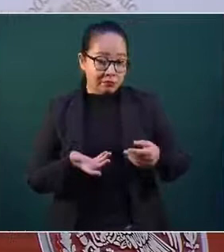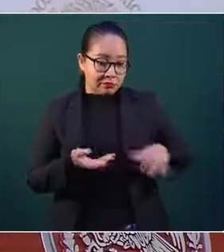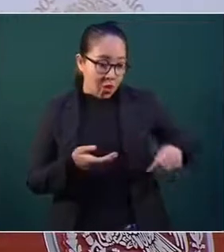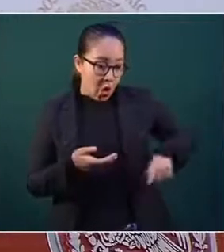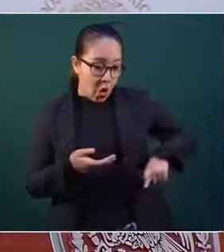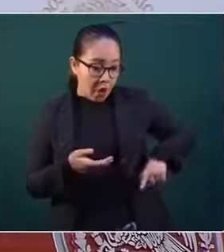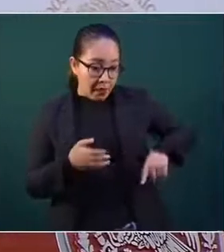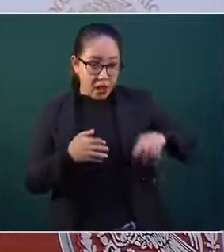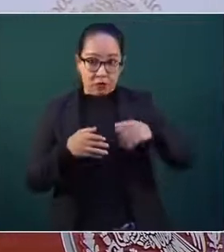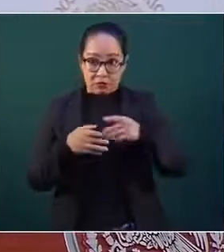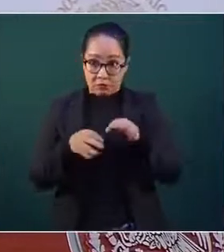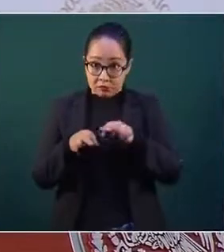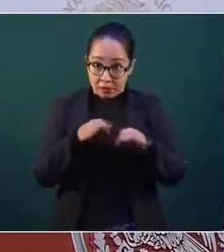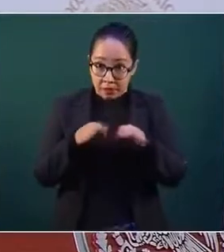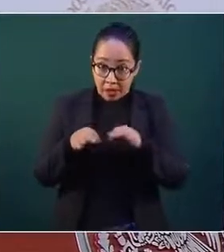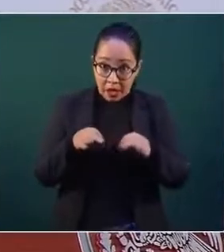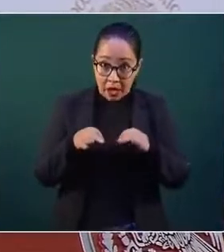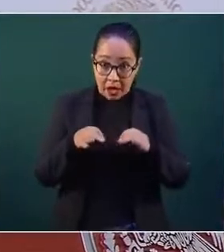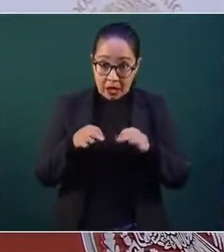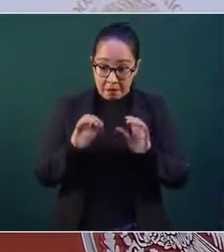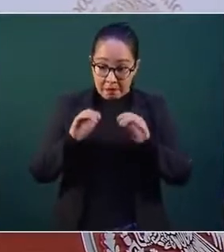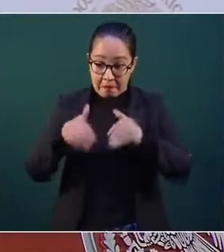para ganar dinero.